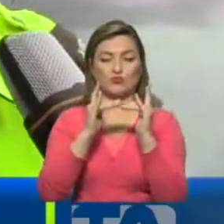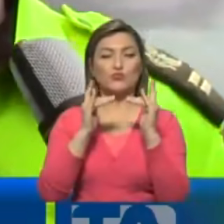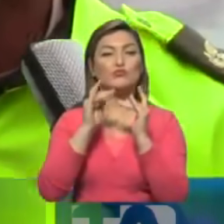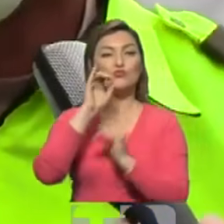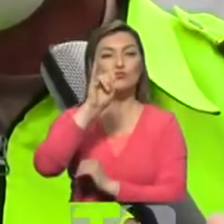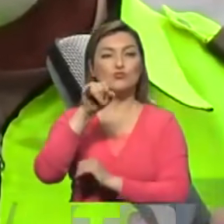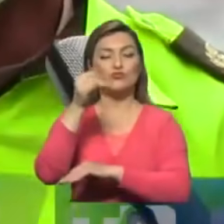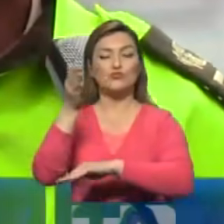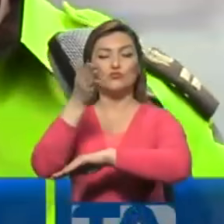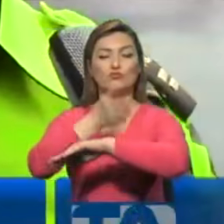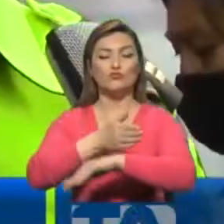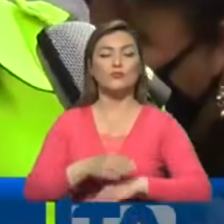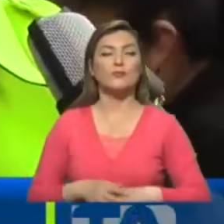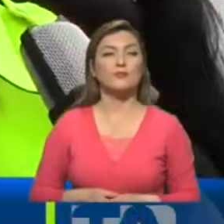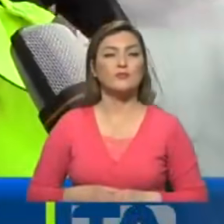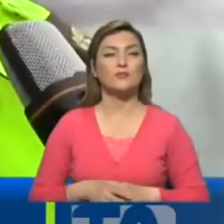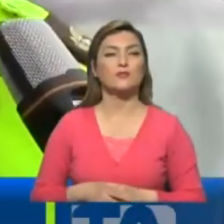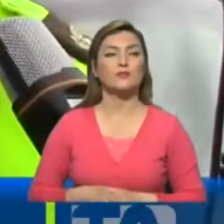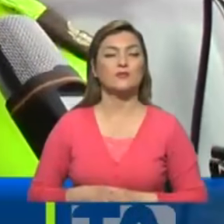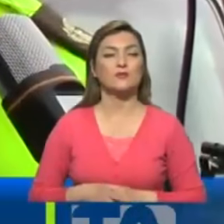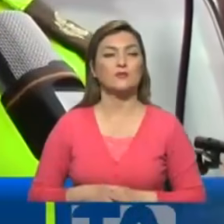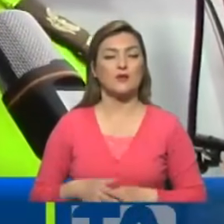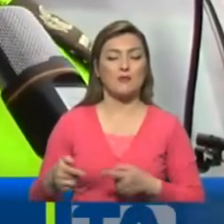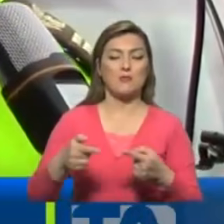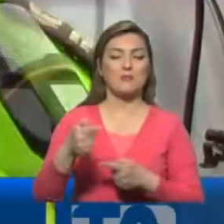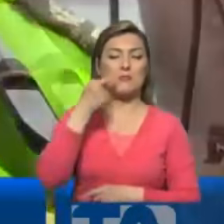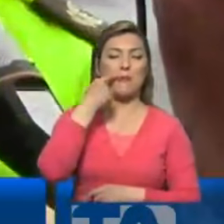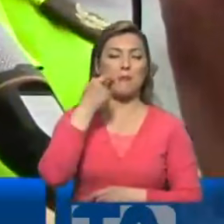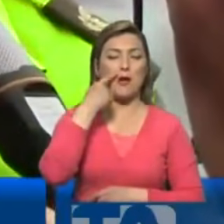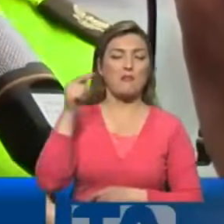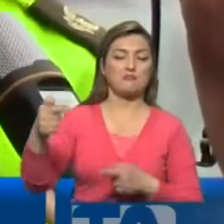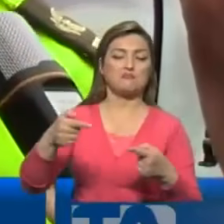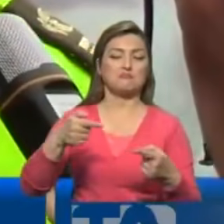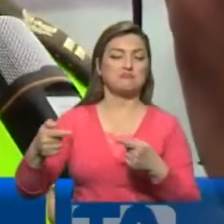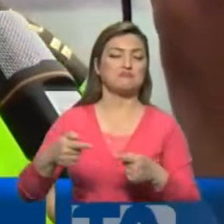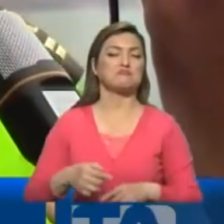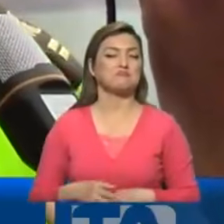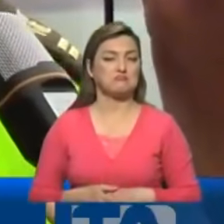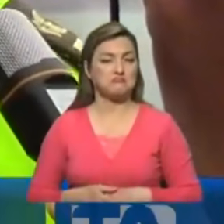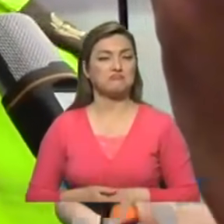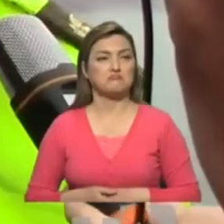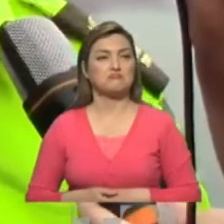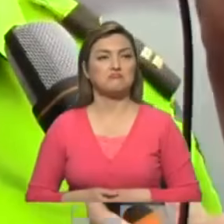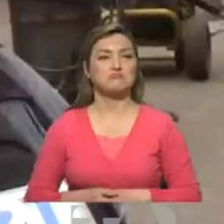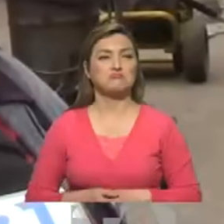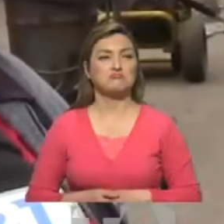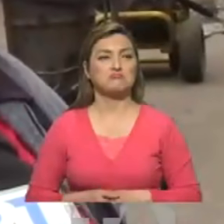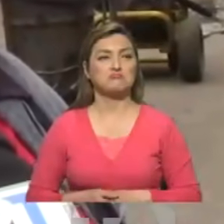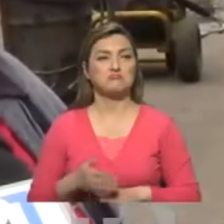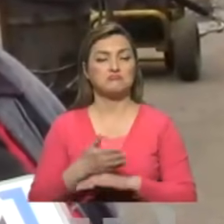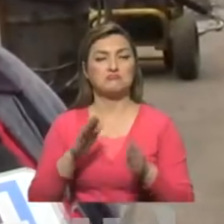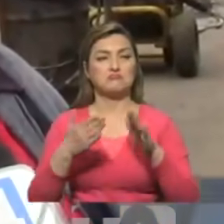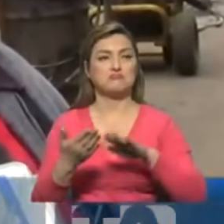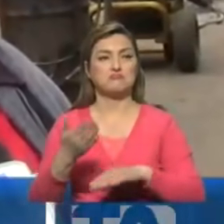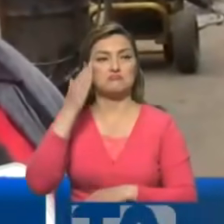día jueves anterior había tenido una discusión con su señor padre, producto del cual se produce su deceso. Yo no sé